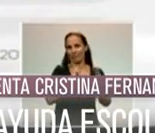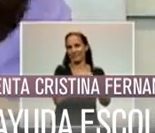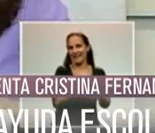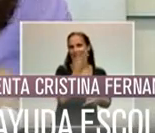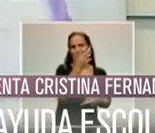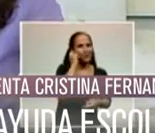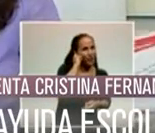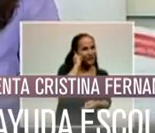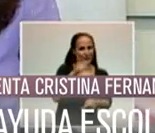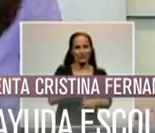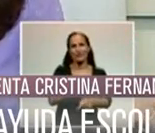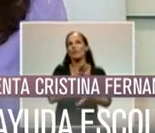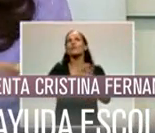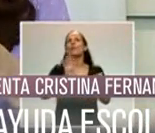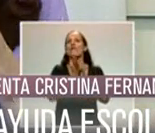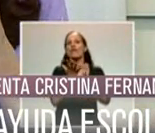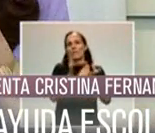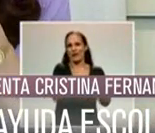nueva ayuda.